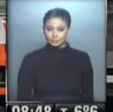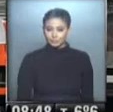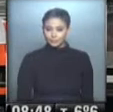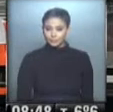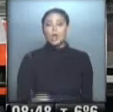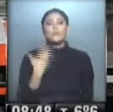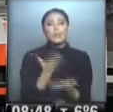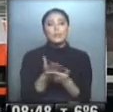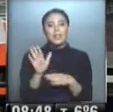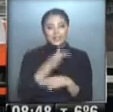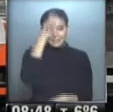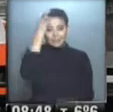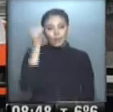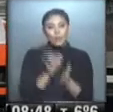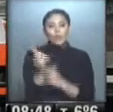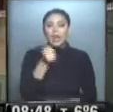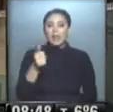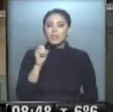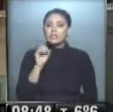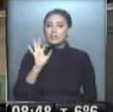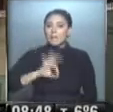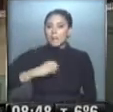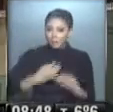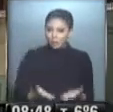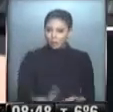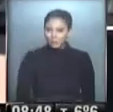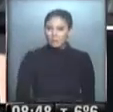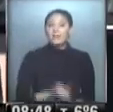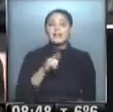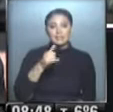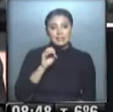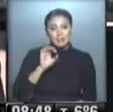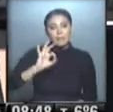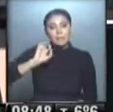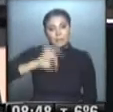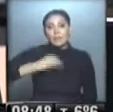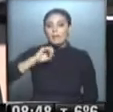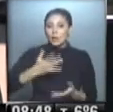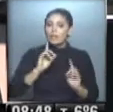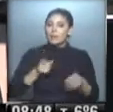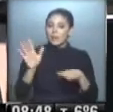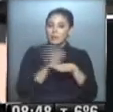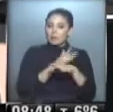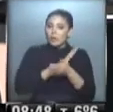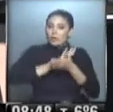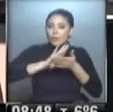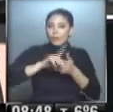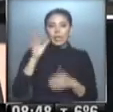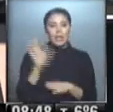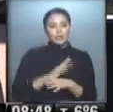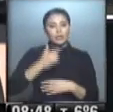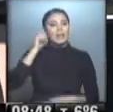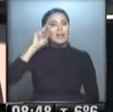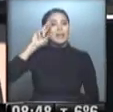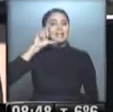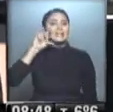a propuesta teatral con aleja una vida mejor una vida mejor sí que además marca el debut como dramaturgo de un gran actor claudio